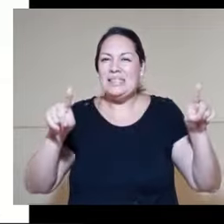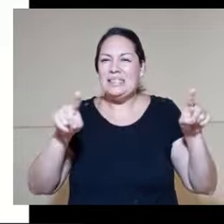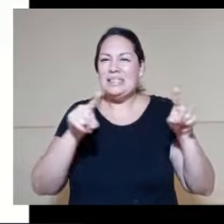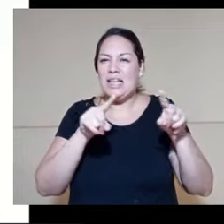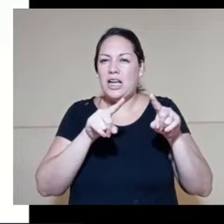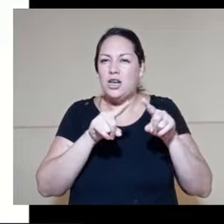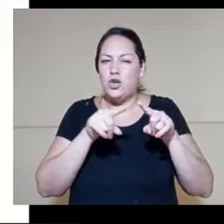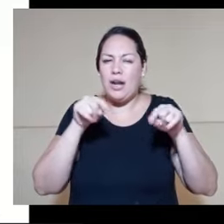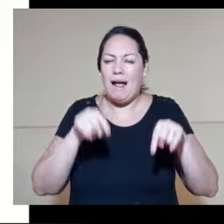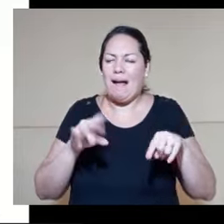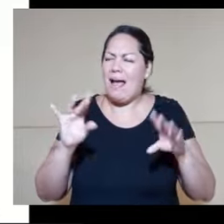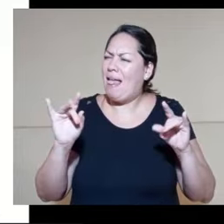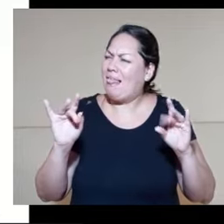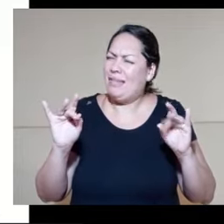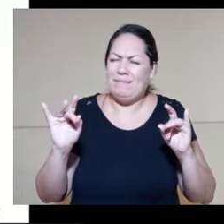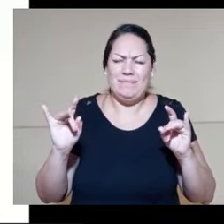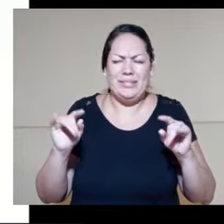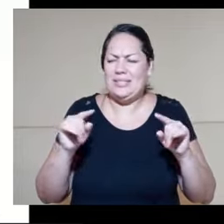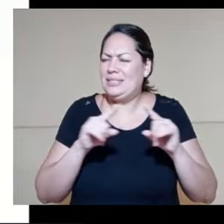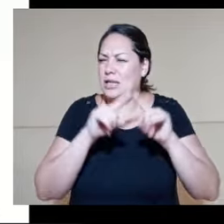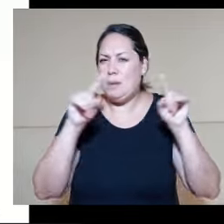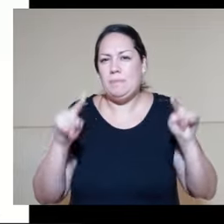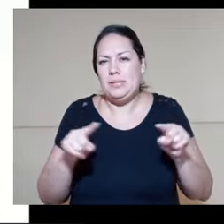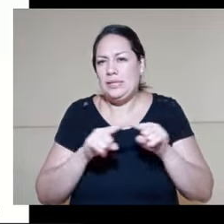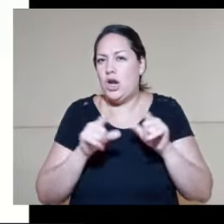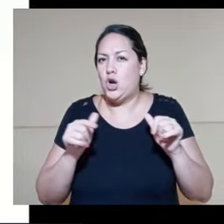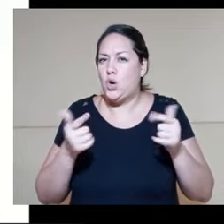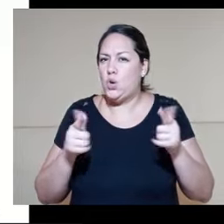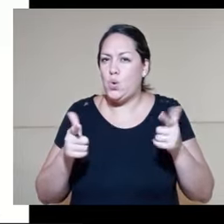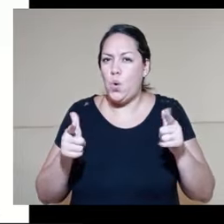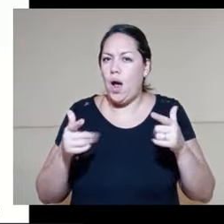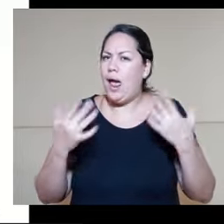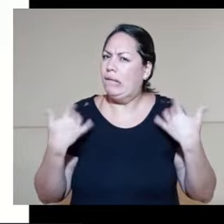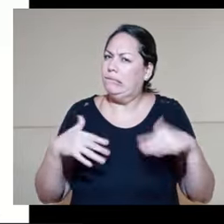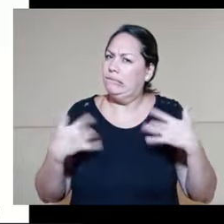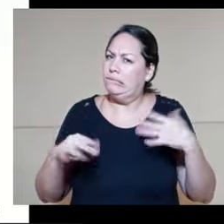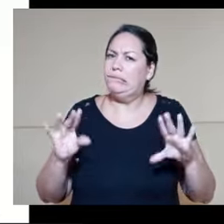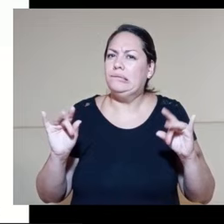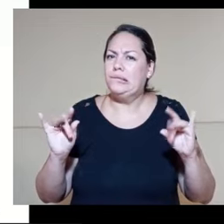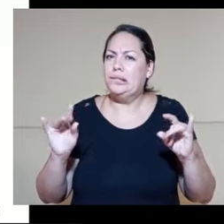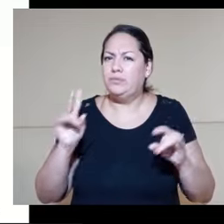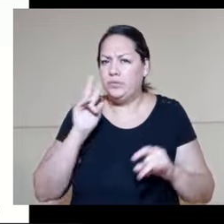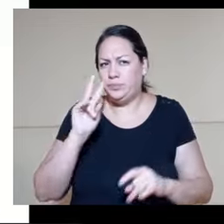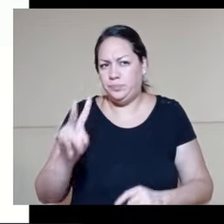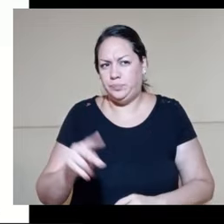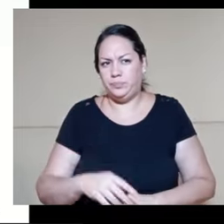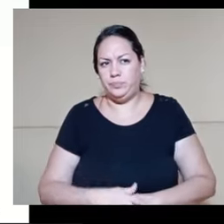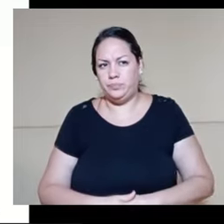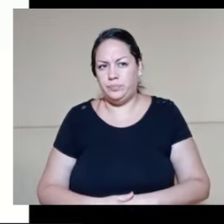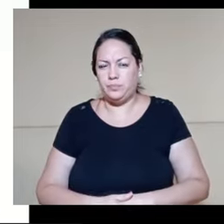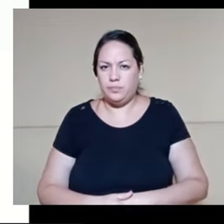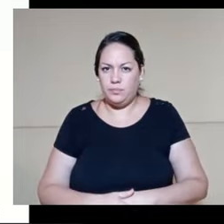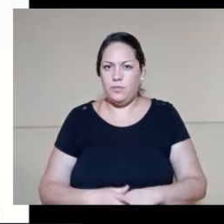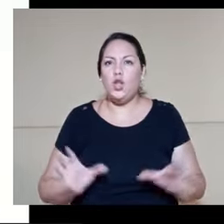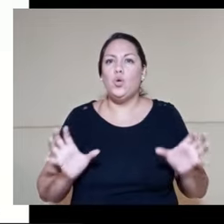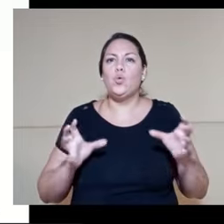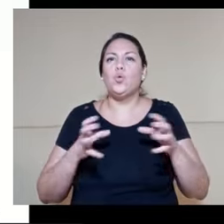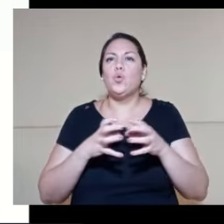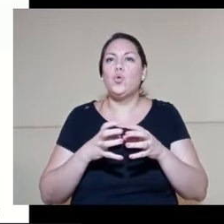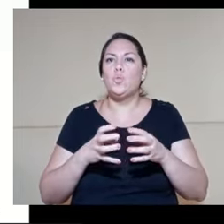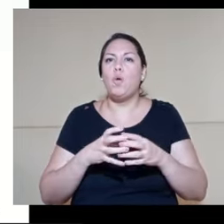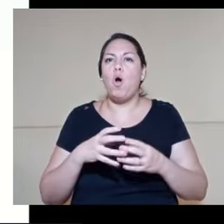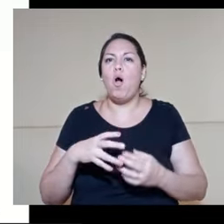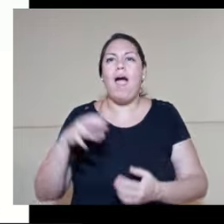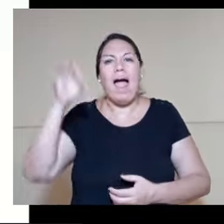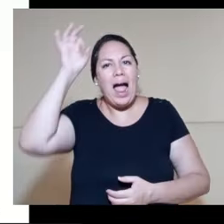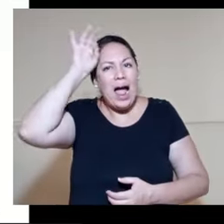con el pizarrón, porque realmente a veces es muy difícil explicarlo así sin el soporte del pizarrón. Así que búsquenlo en el grupo de